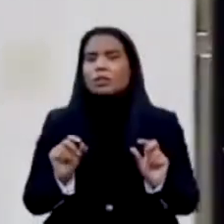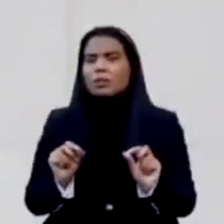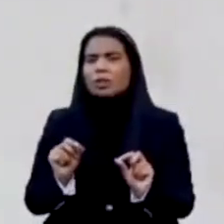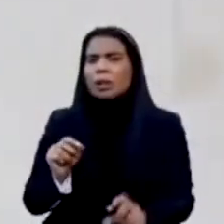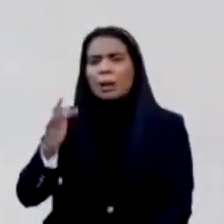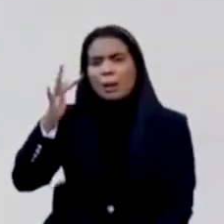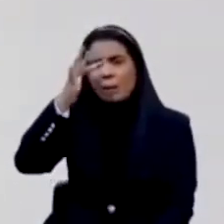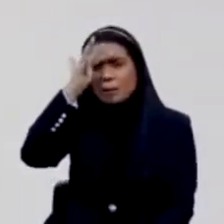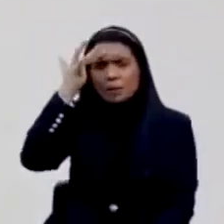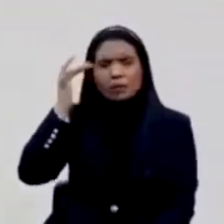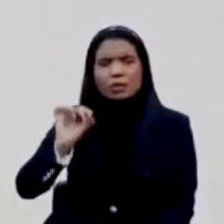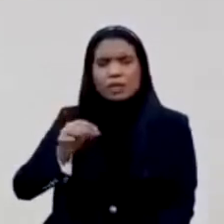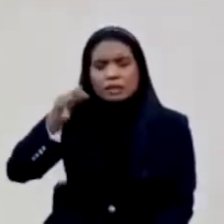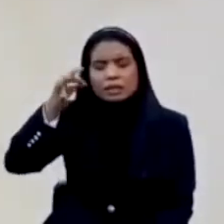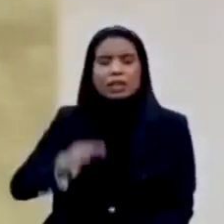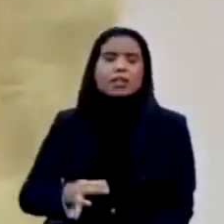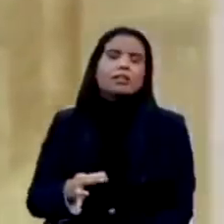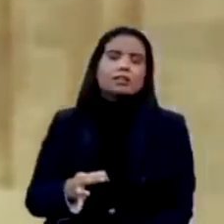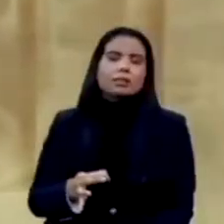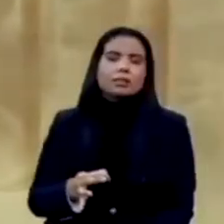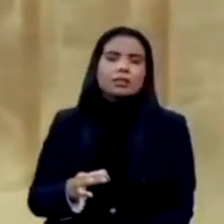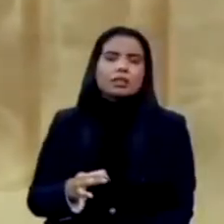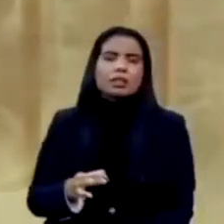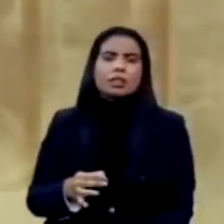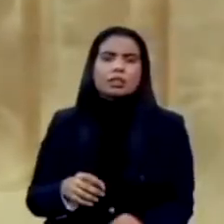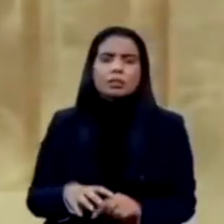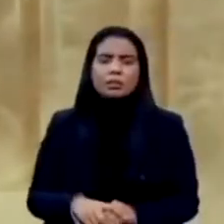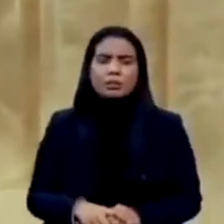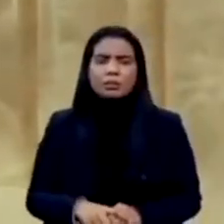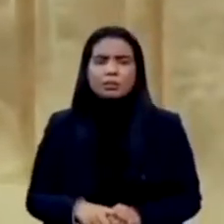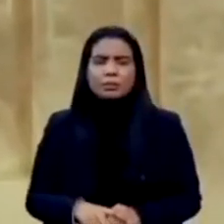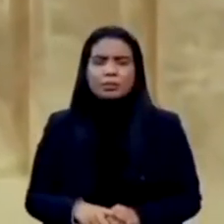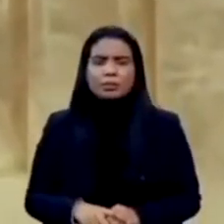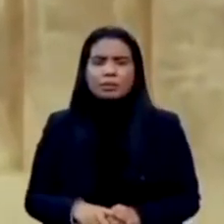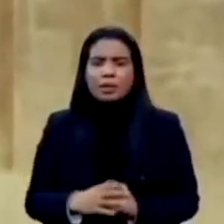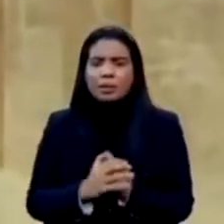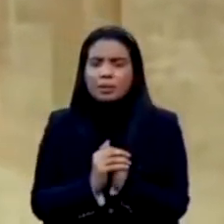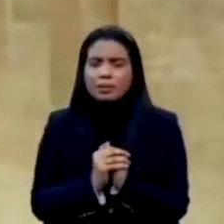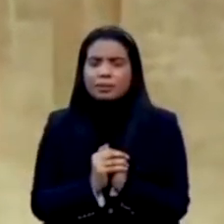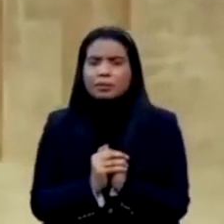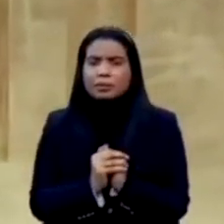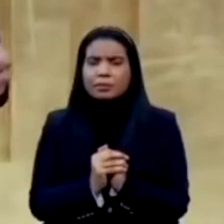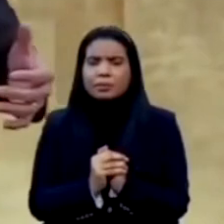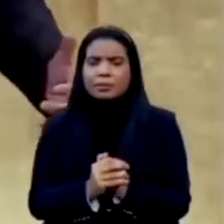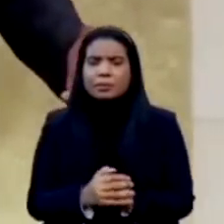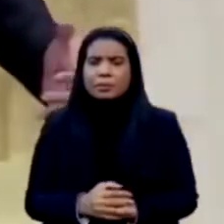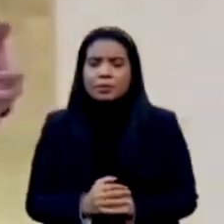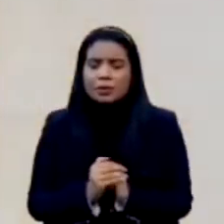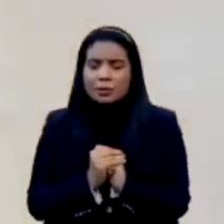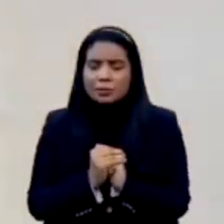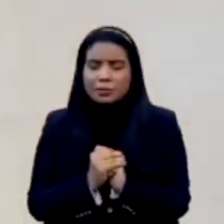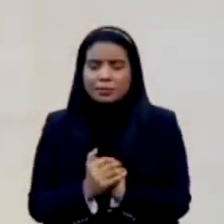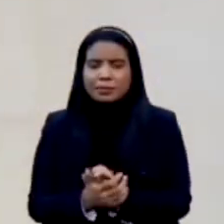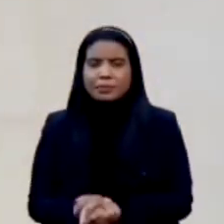empeña la palabra y cumple con esa palabra amén amén